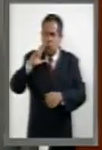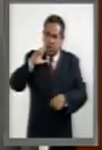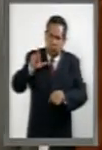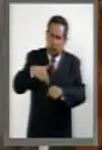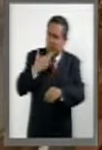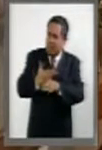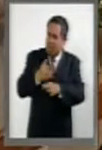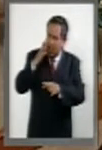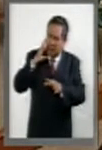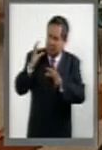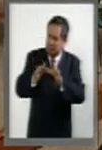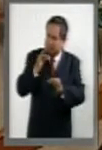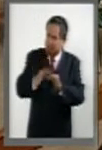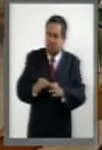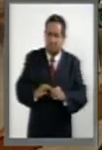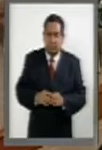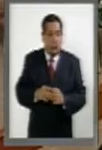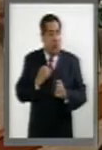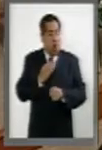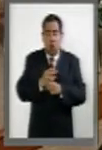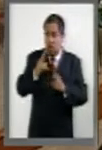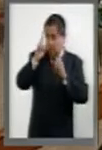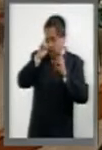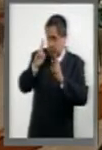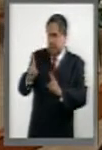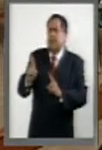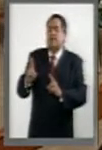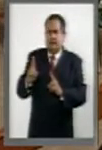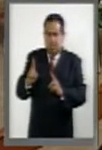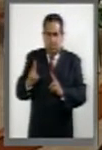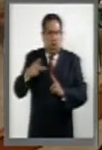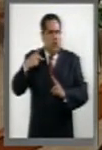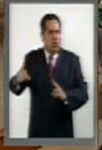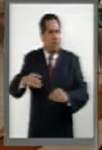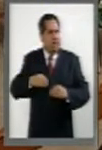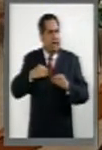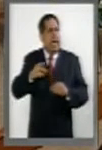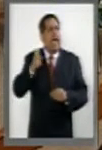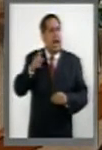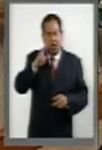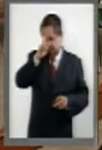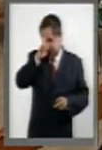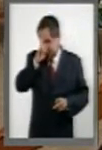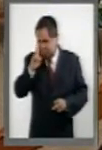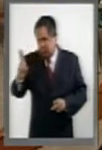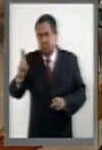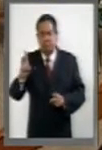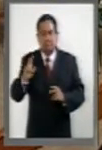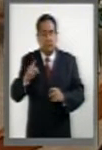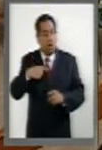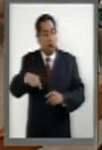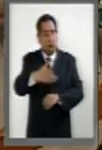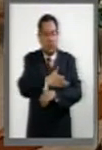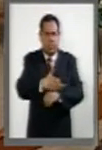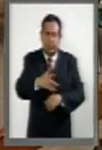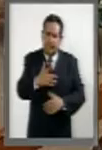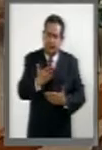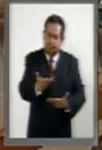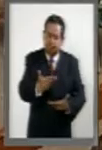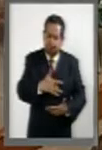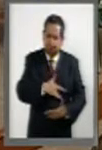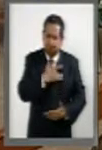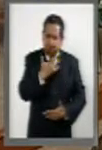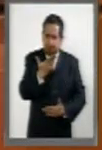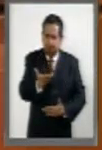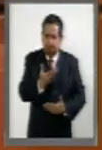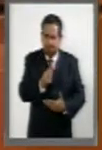responsabilidad. Homenajearlo es reivindicar su forma de ser. A su familia, nuestras condolencias,